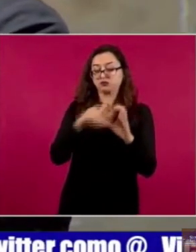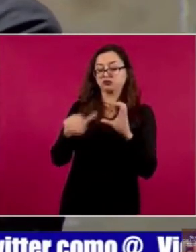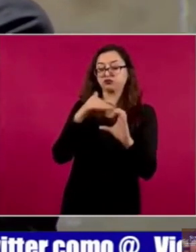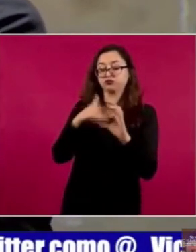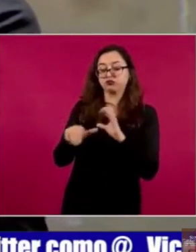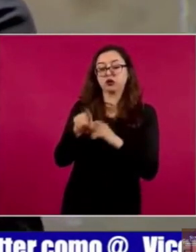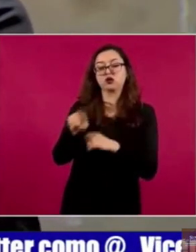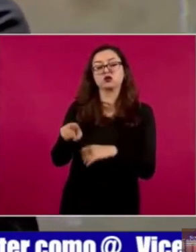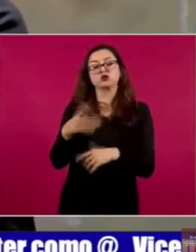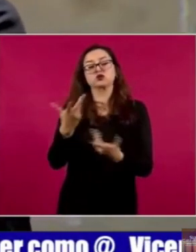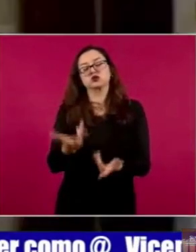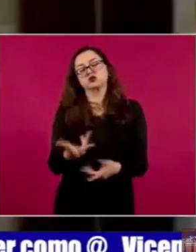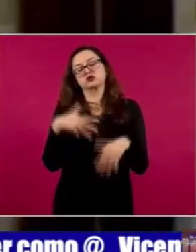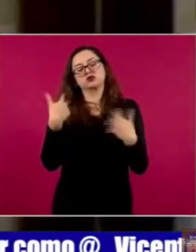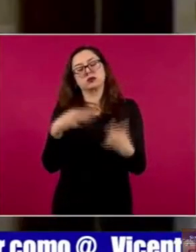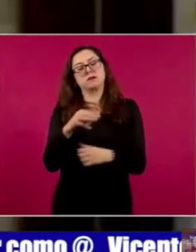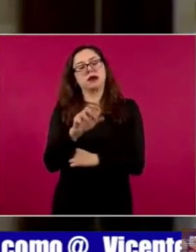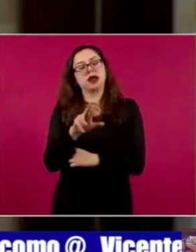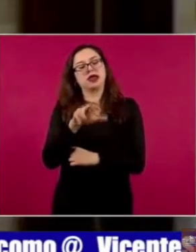María Talavera.